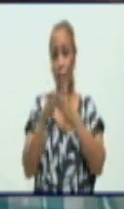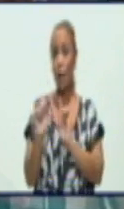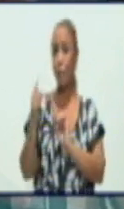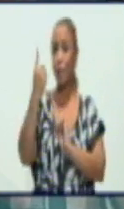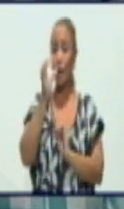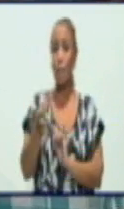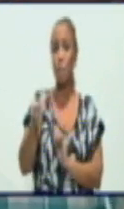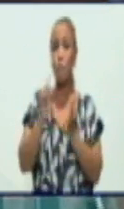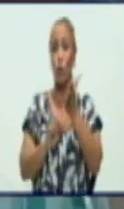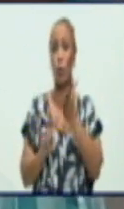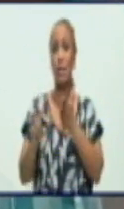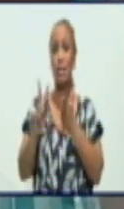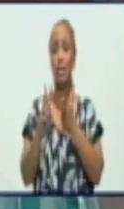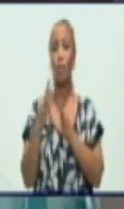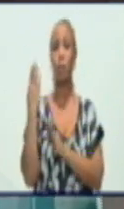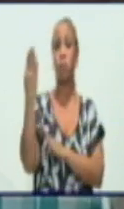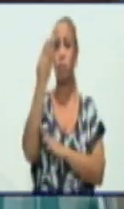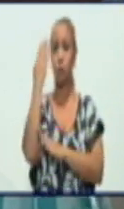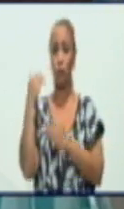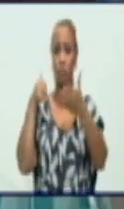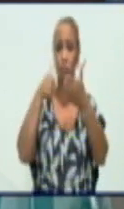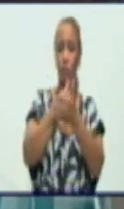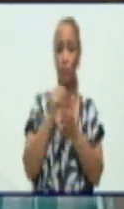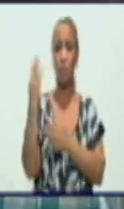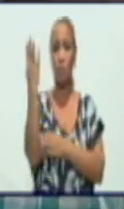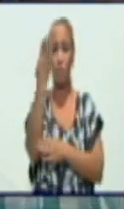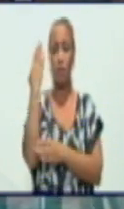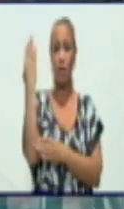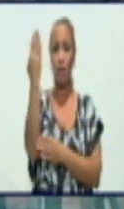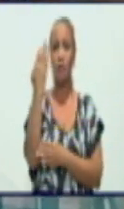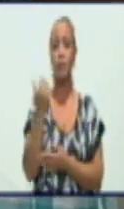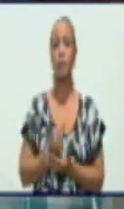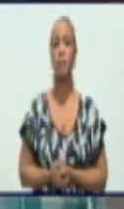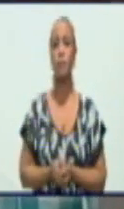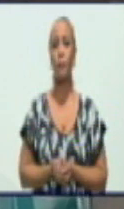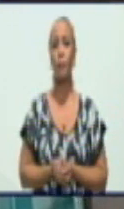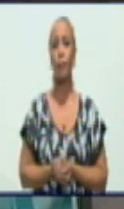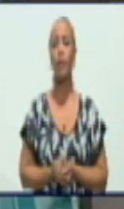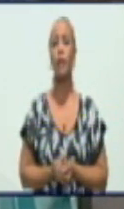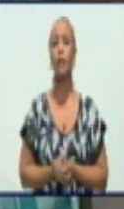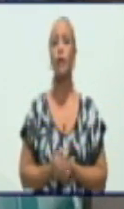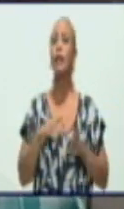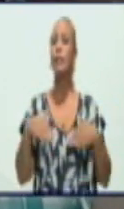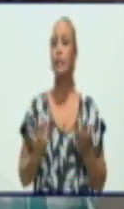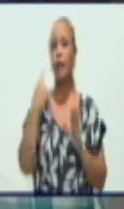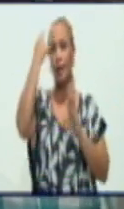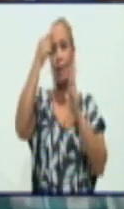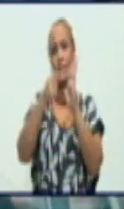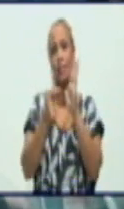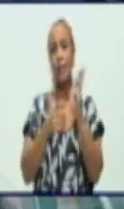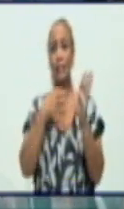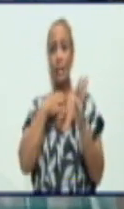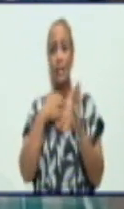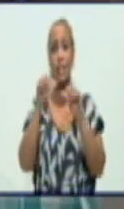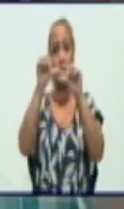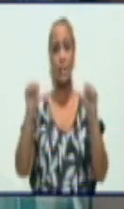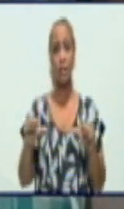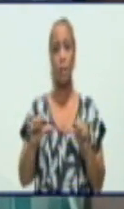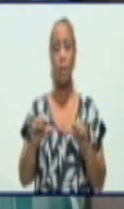siendo tormenta o huracán categoría uno o dos es lo que se tiene manejado qué características tiene tu sistema como tal